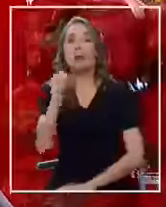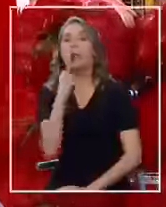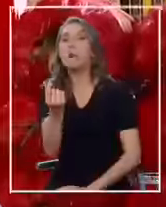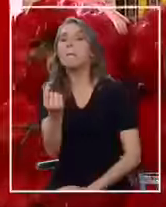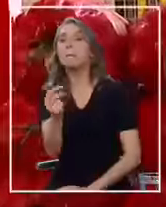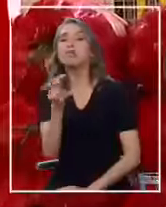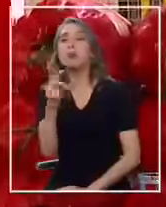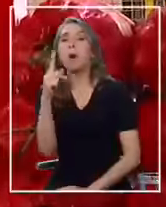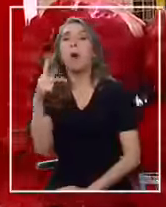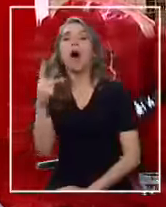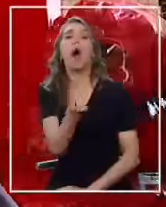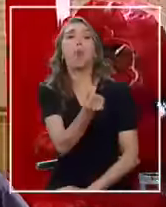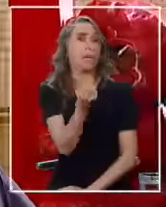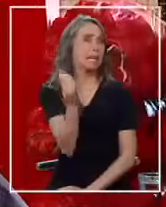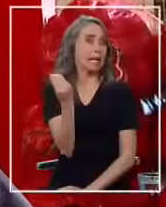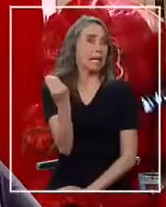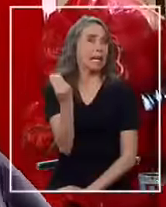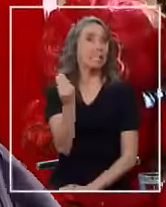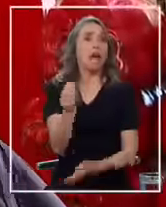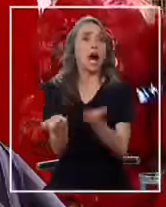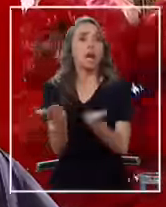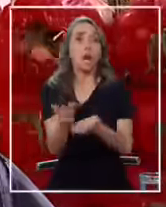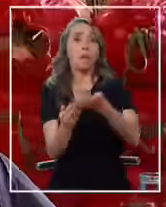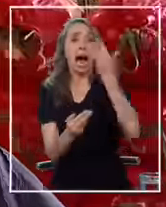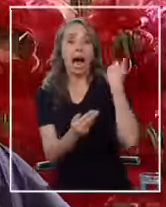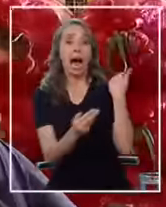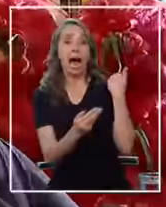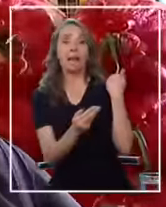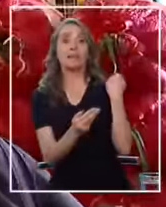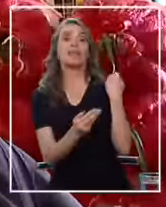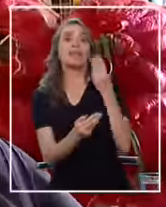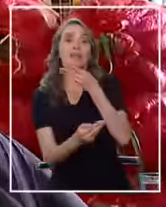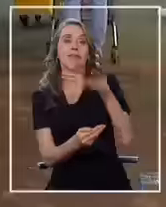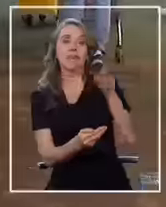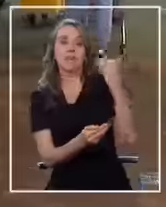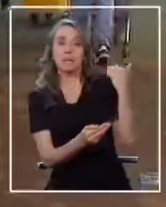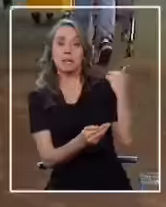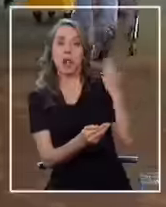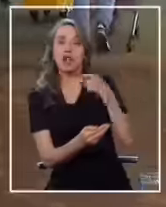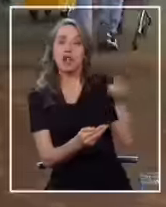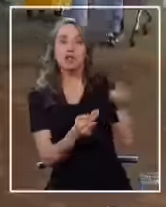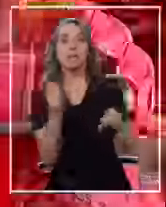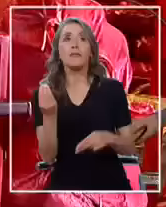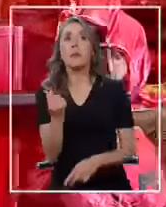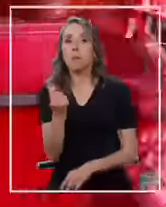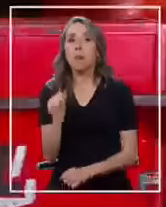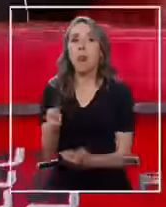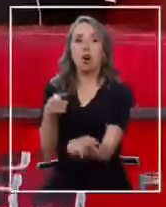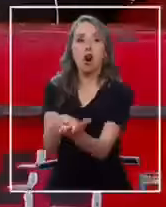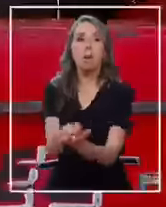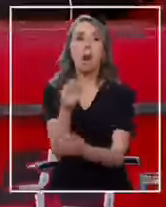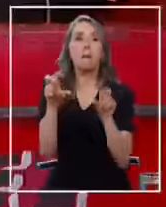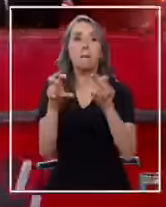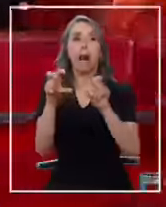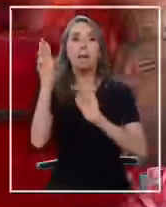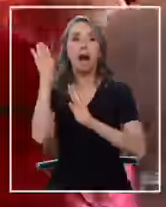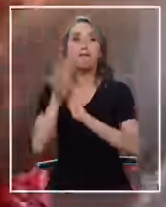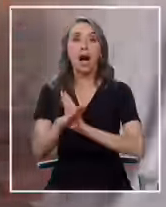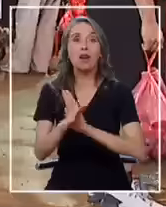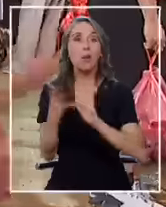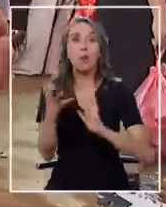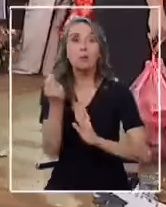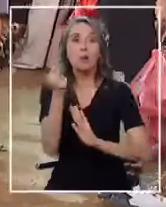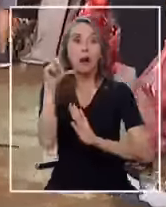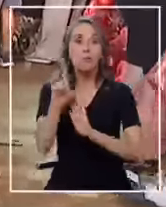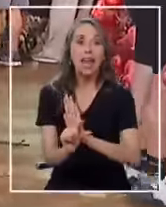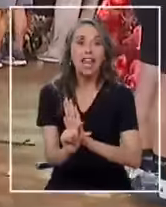la papa? Súper, sí. A comparación de como 2-3 fines de semana atrás, sí. Lo veo factible. Está buena, bajar el harto.